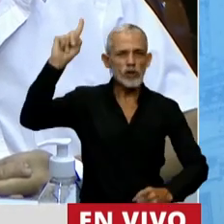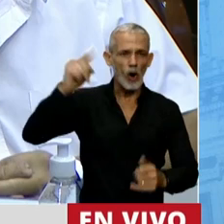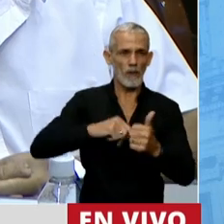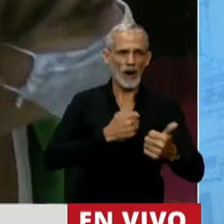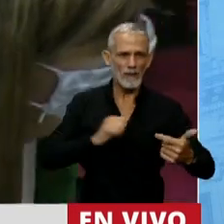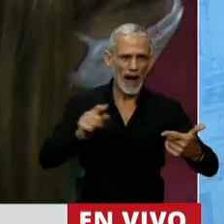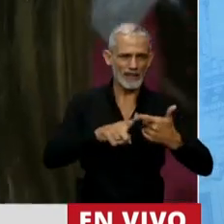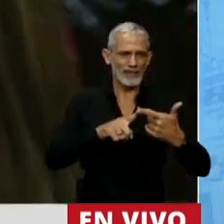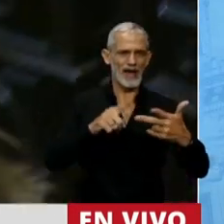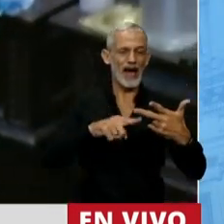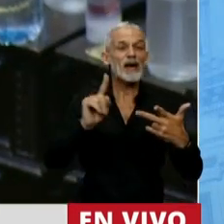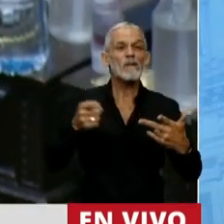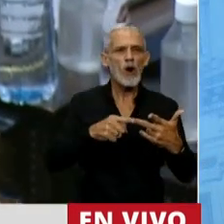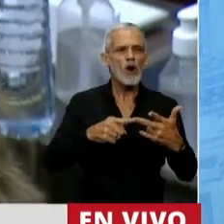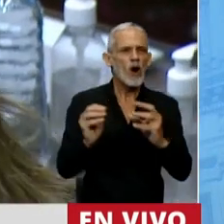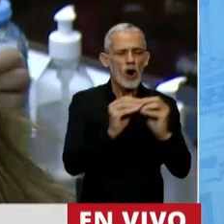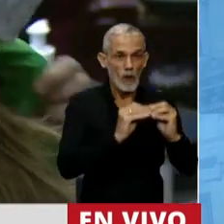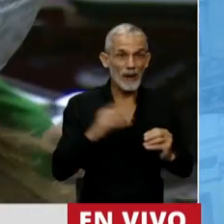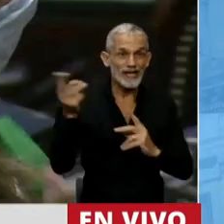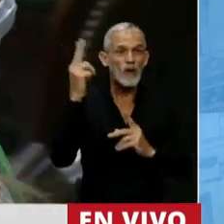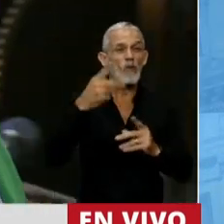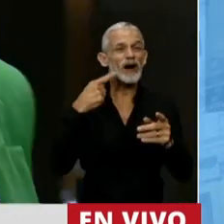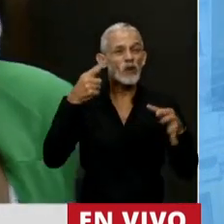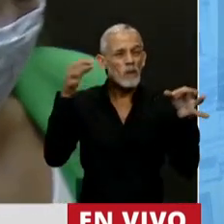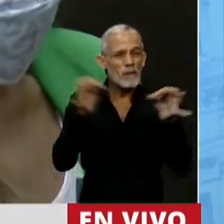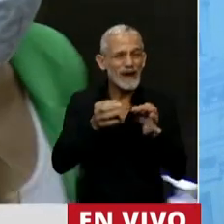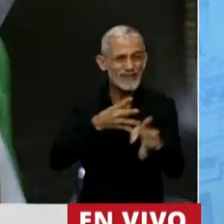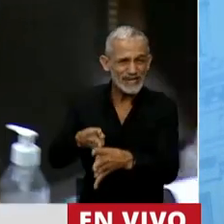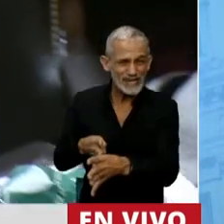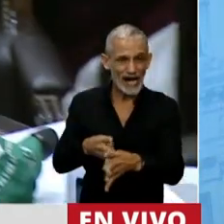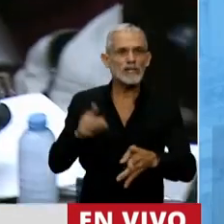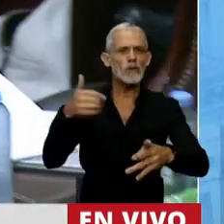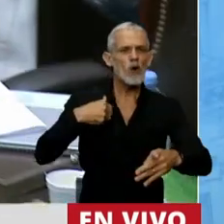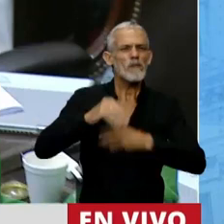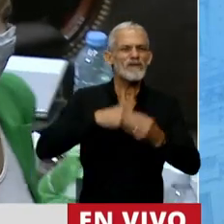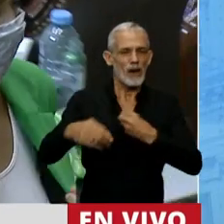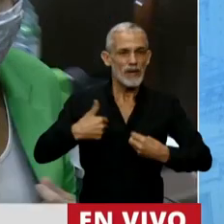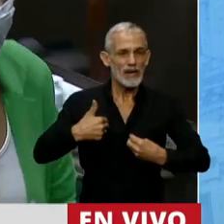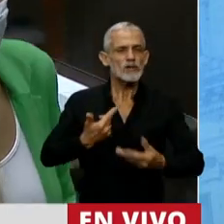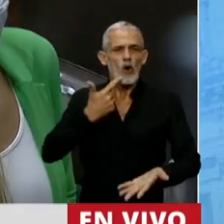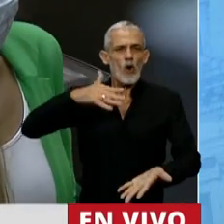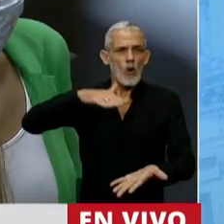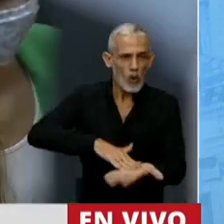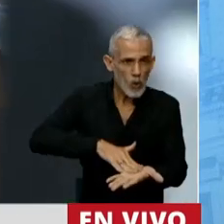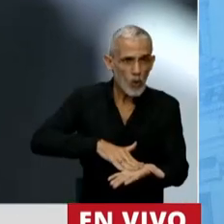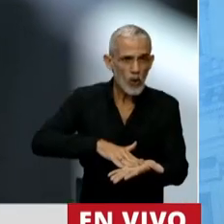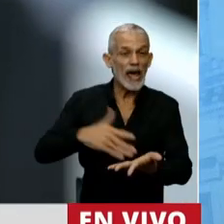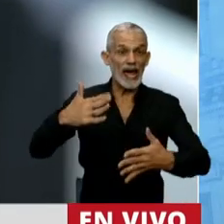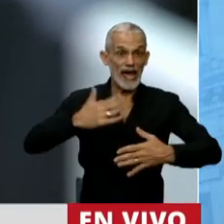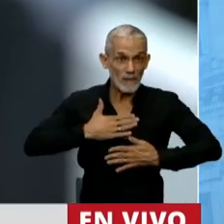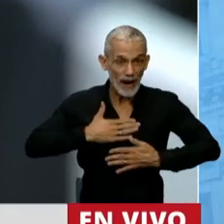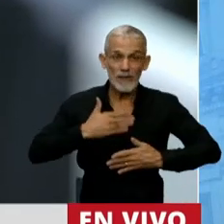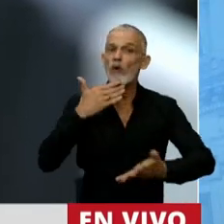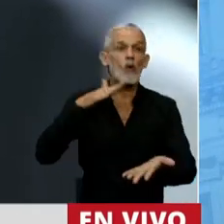por la patria, por mis camaradas muertos en Malvinas, por mi familia. Y para mí